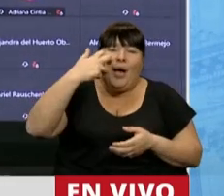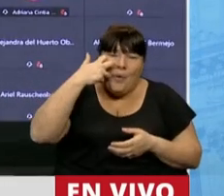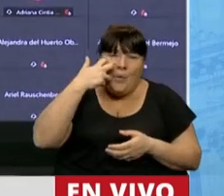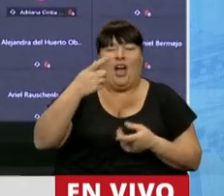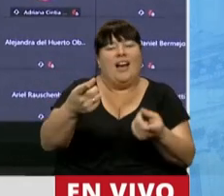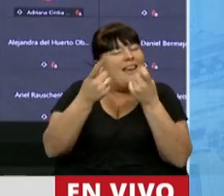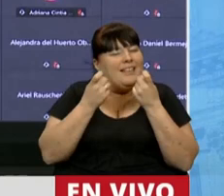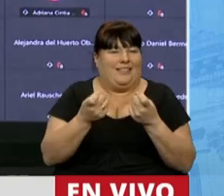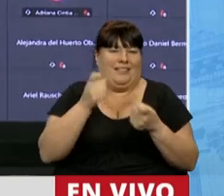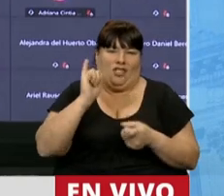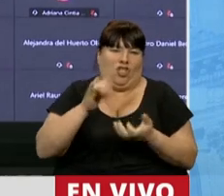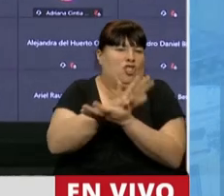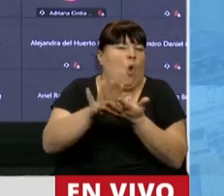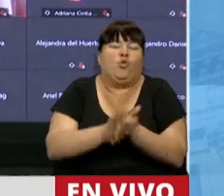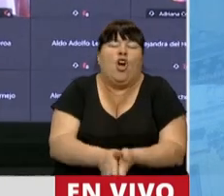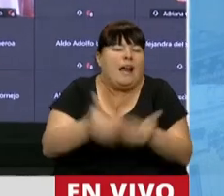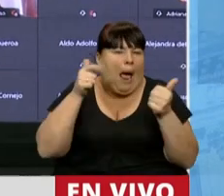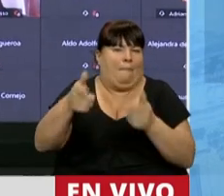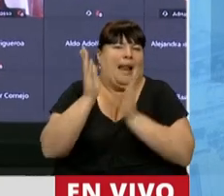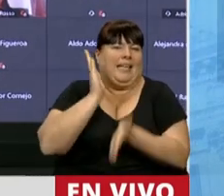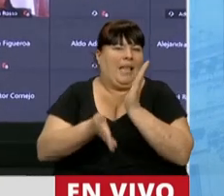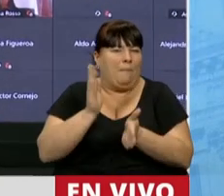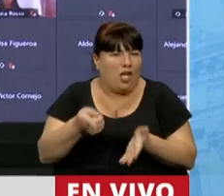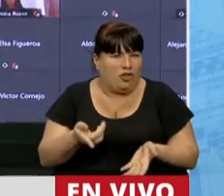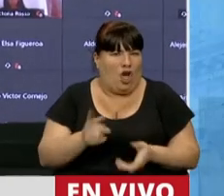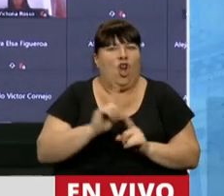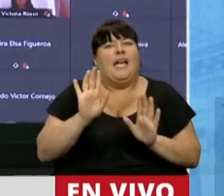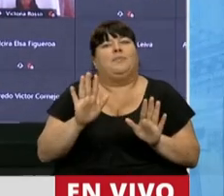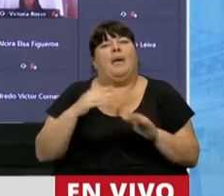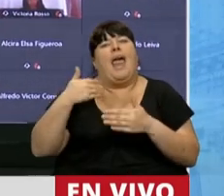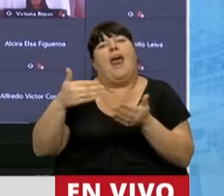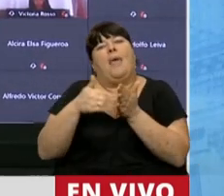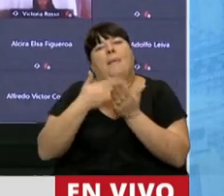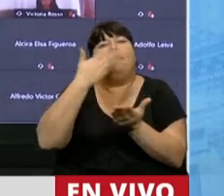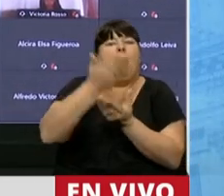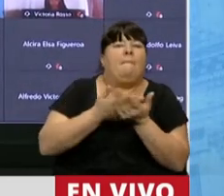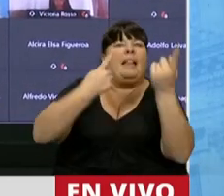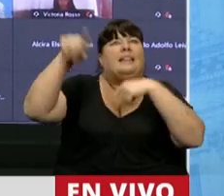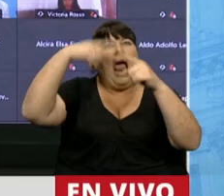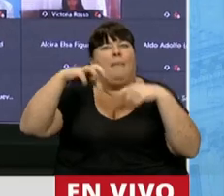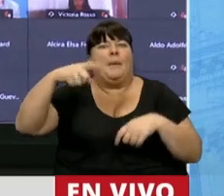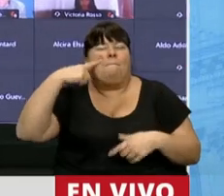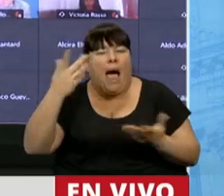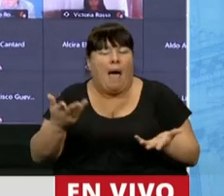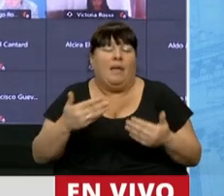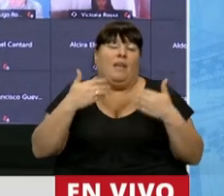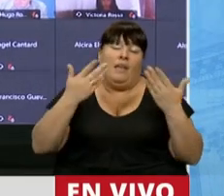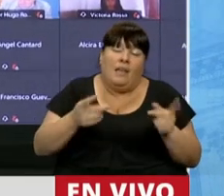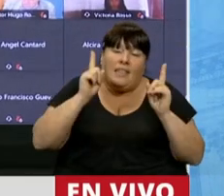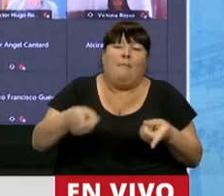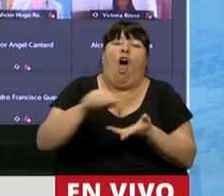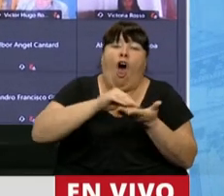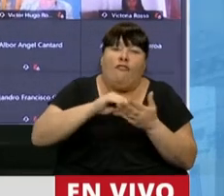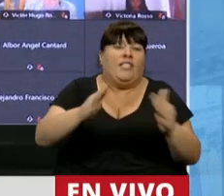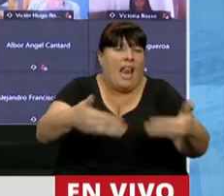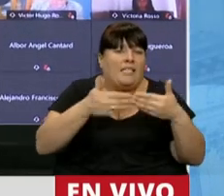adultos mayores necesitan respuesta inmediata para su tratamiento, no esperar los tiempos de un expediente de PAMI, que dicho sea de paso, las